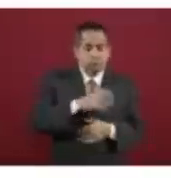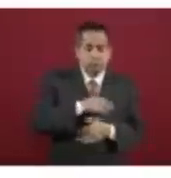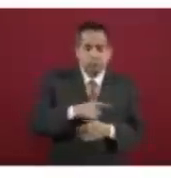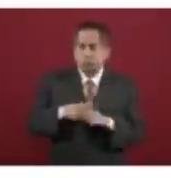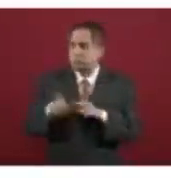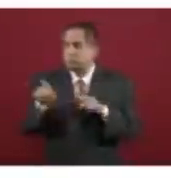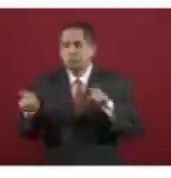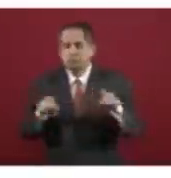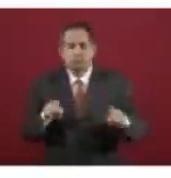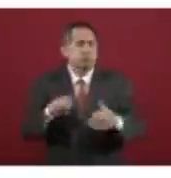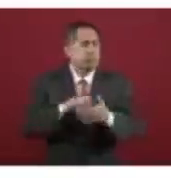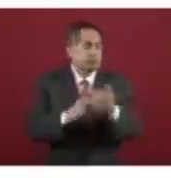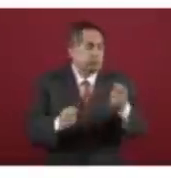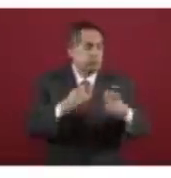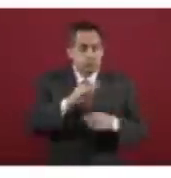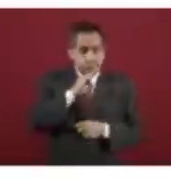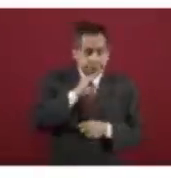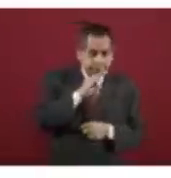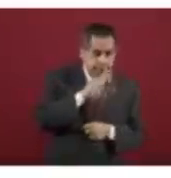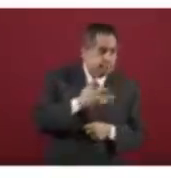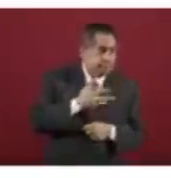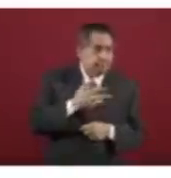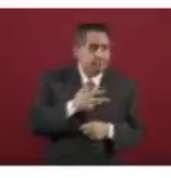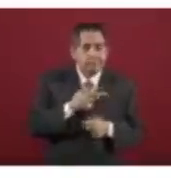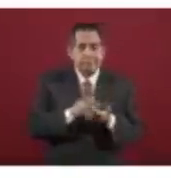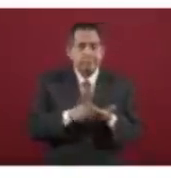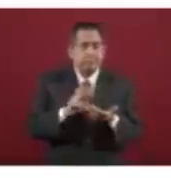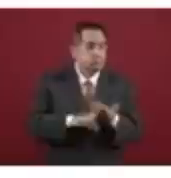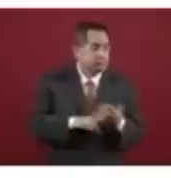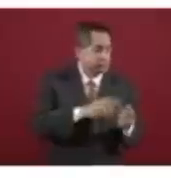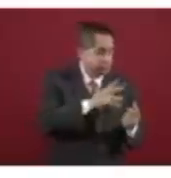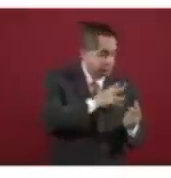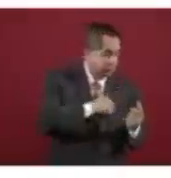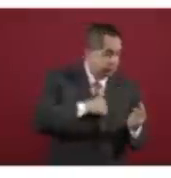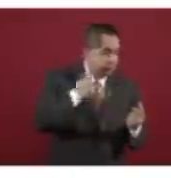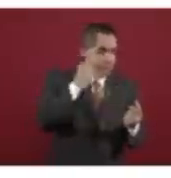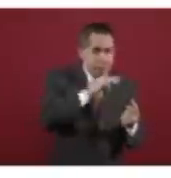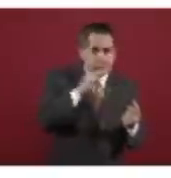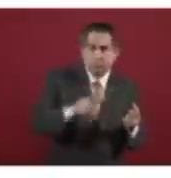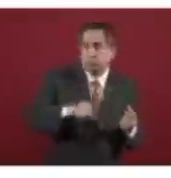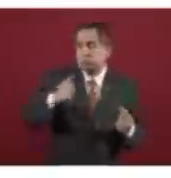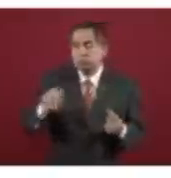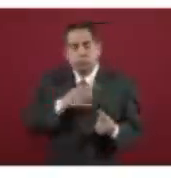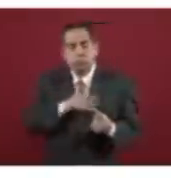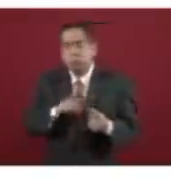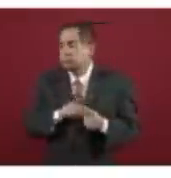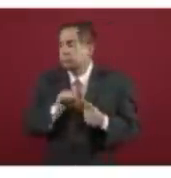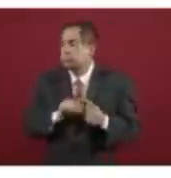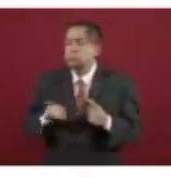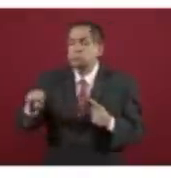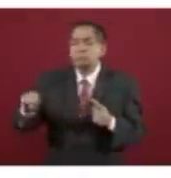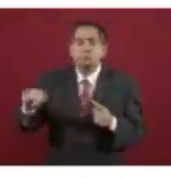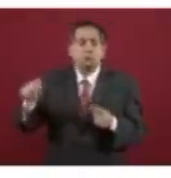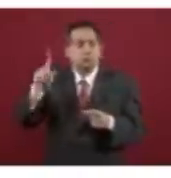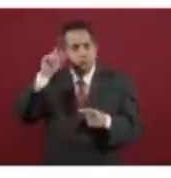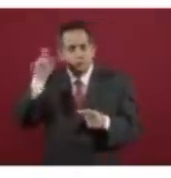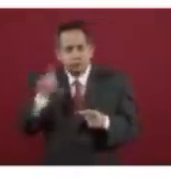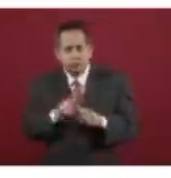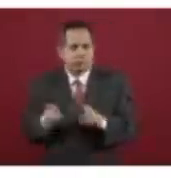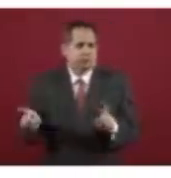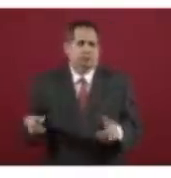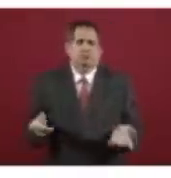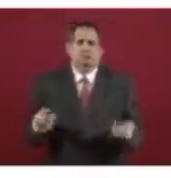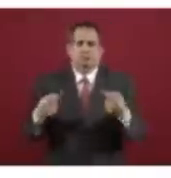diferentes. Encontramos algunas madres que tienen registrado un hijo en Michoacán y otro en Zacatecas, o sea,